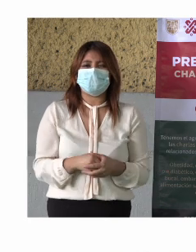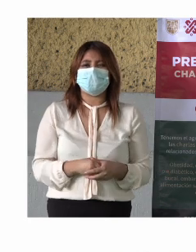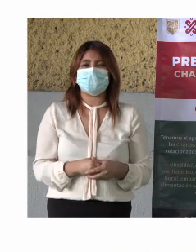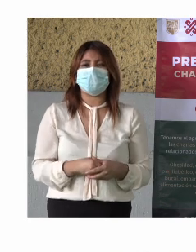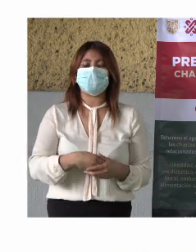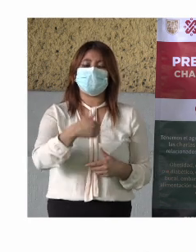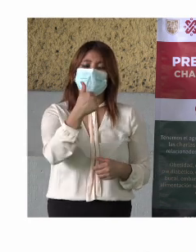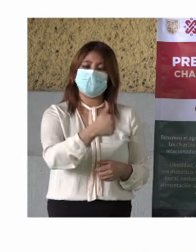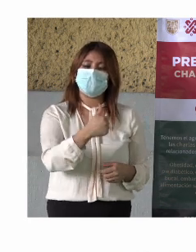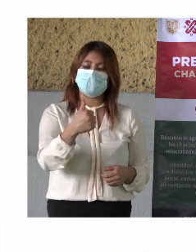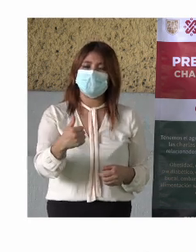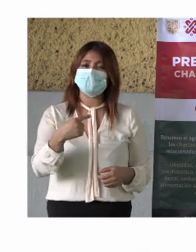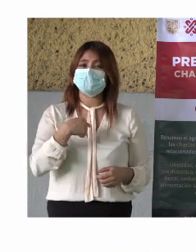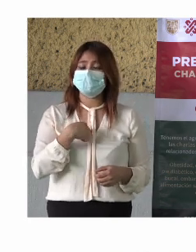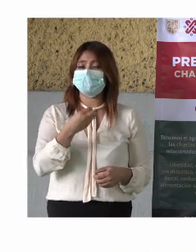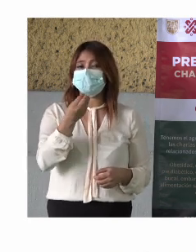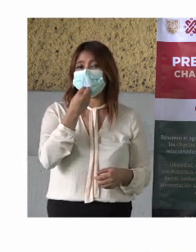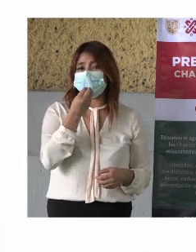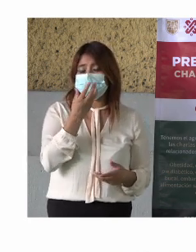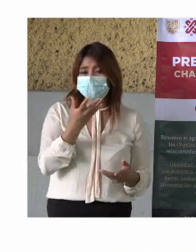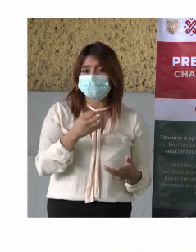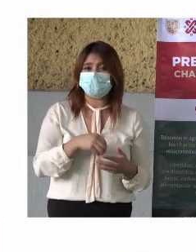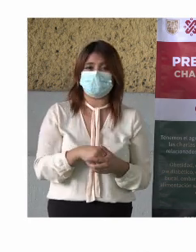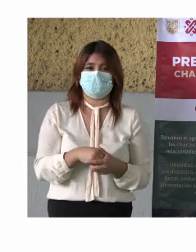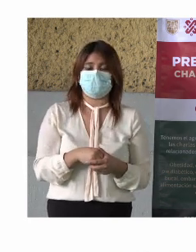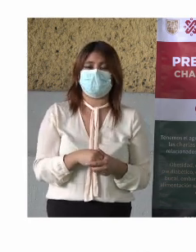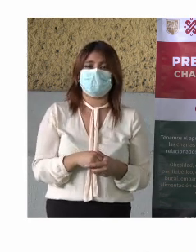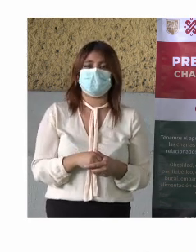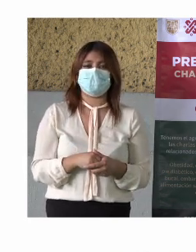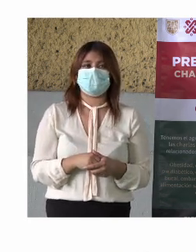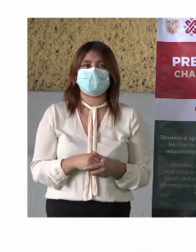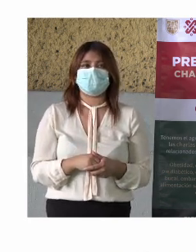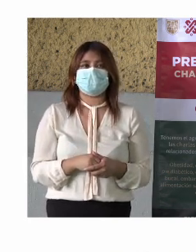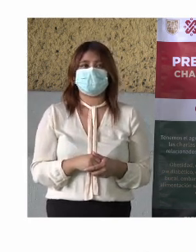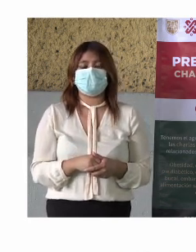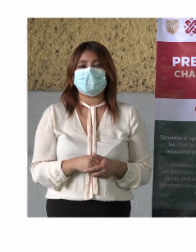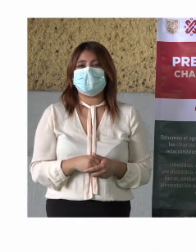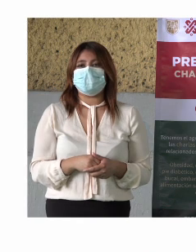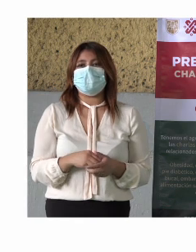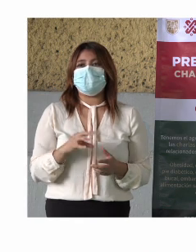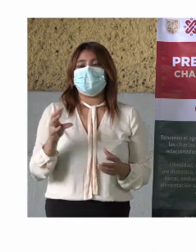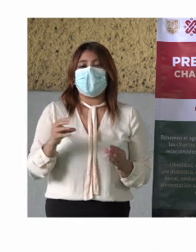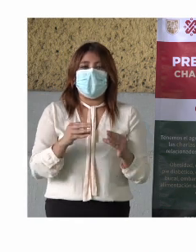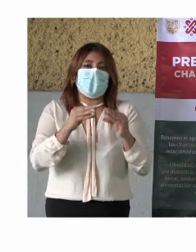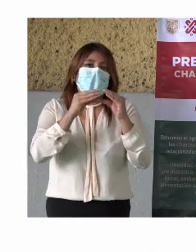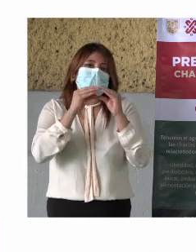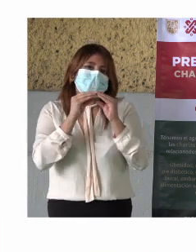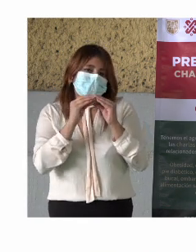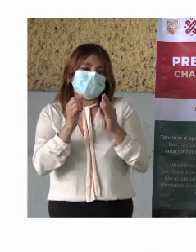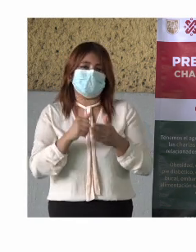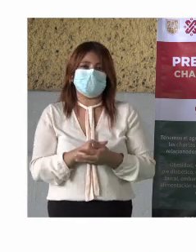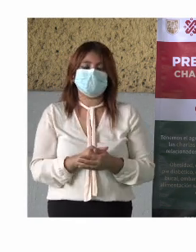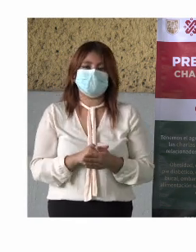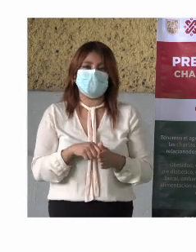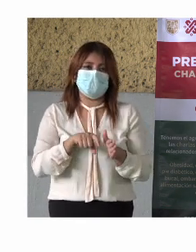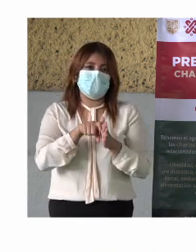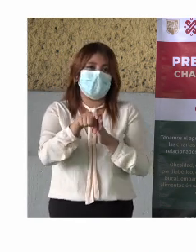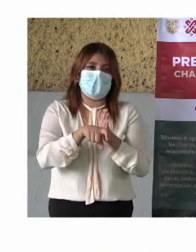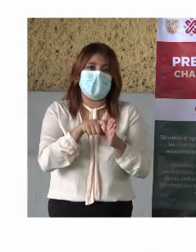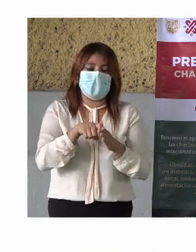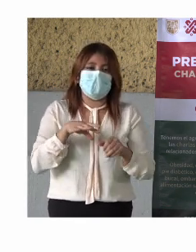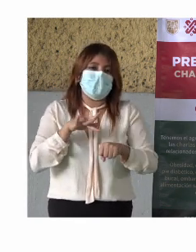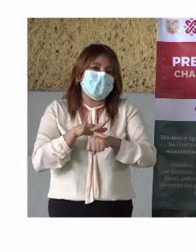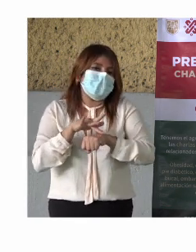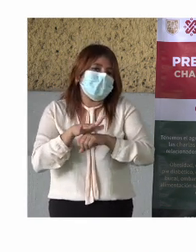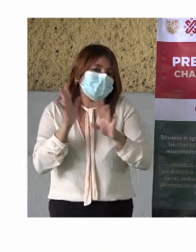que yo como algo, vamos a suponer que me como un sándwich, ¿no?, de jamón y queso. Obviamente en